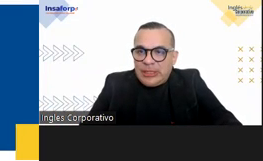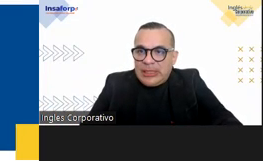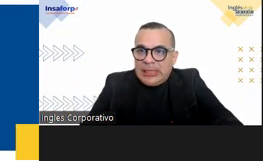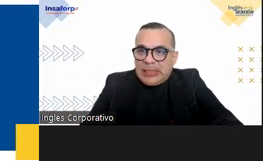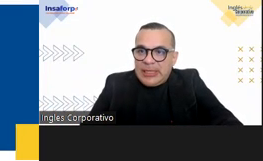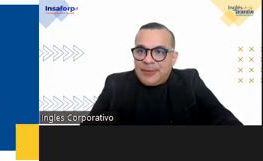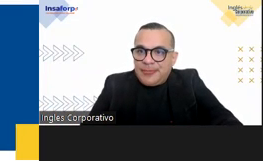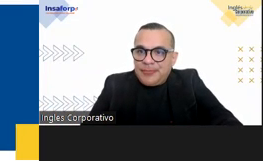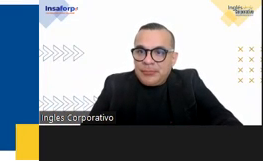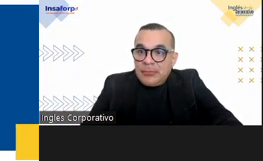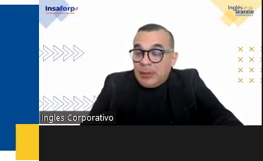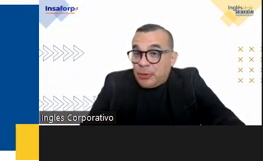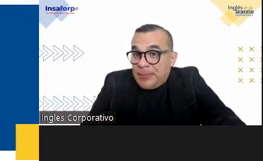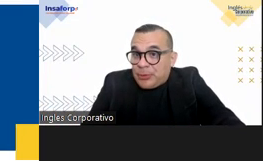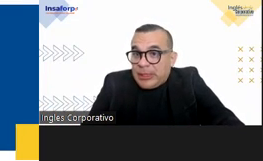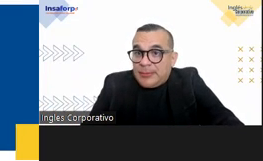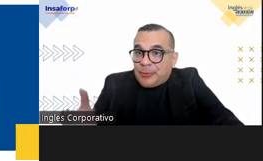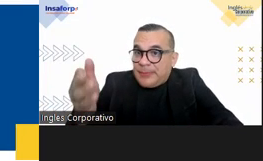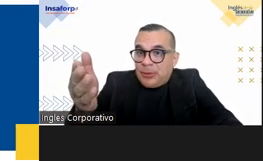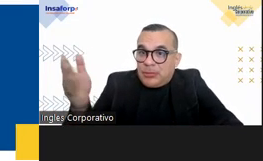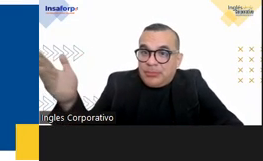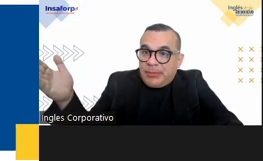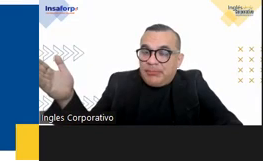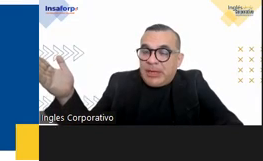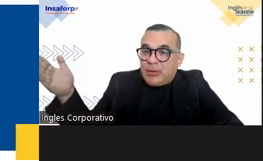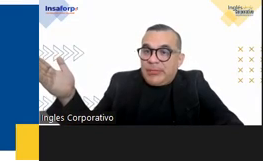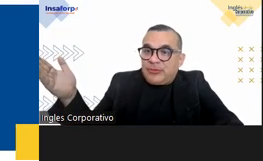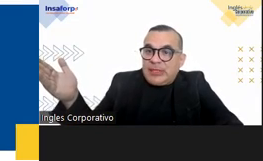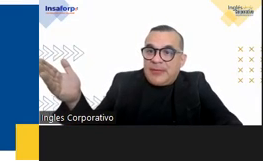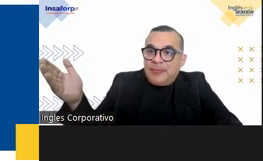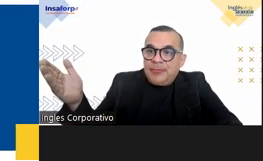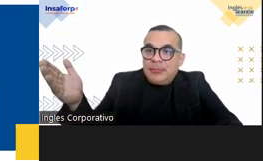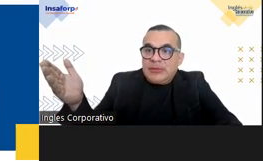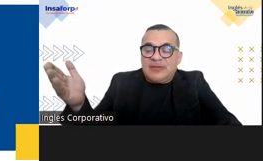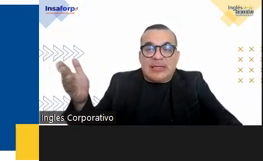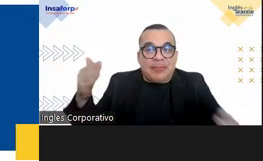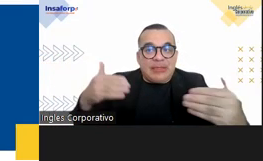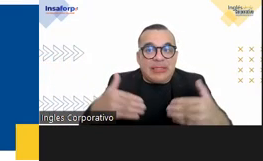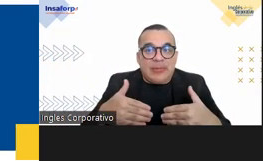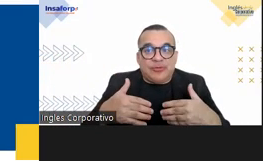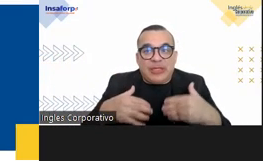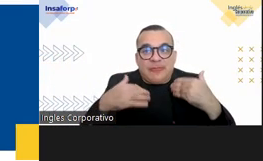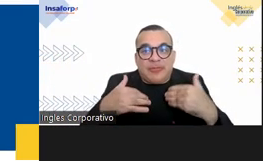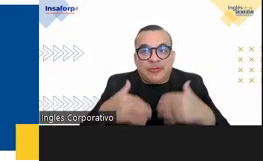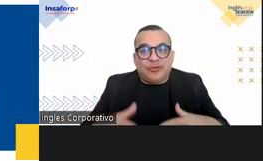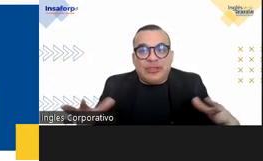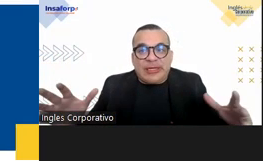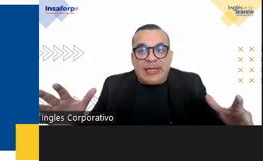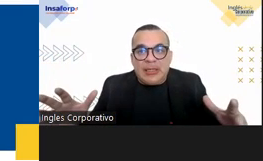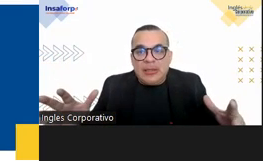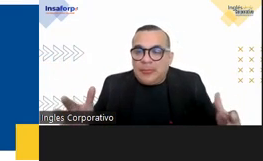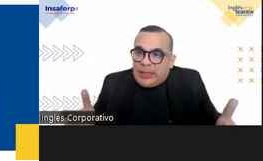una tensión increíble. ¿Por qué? Porque, por ejemplo, Marco mencionaba, si de repente tenemos